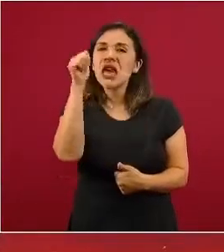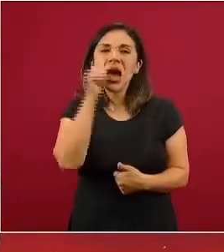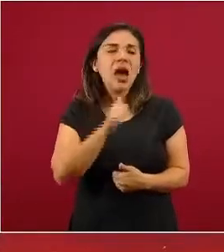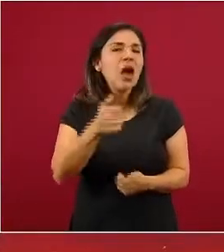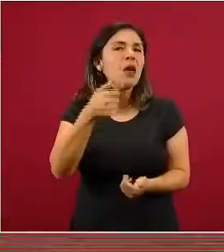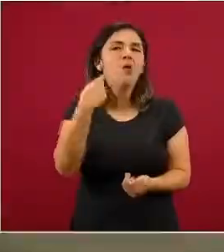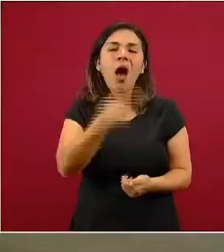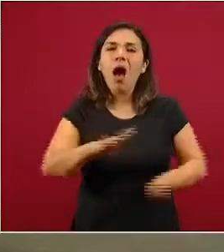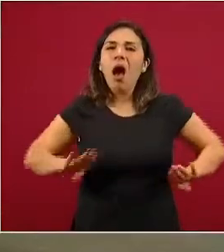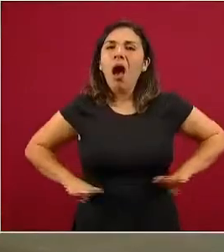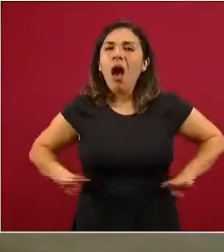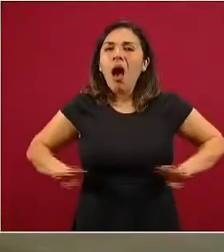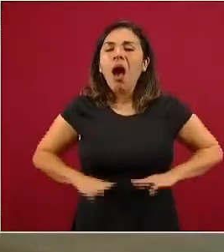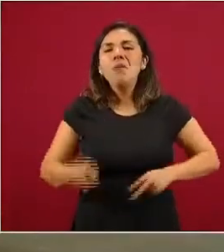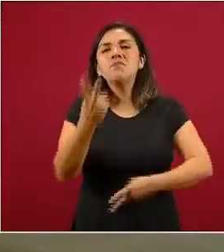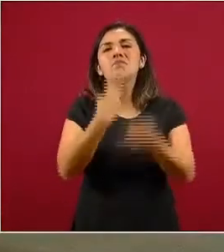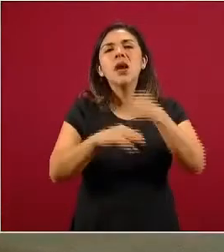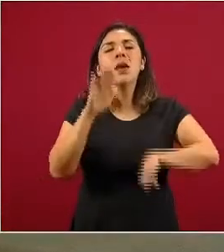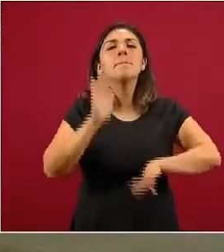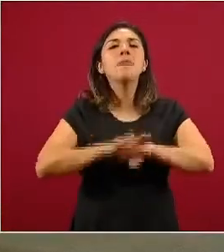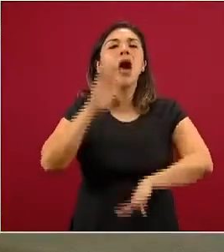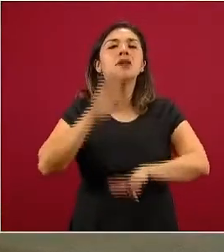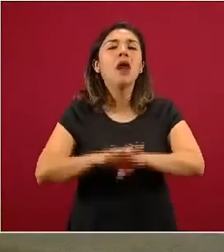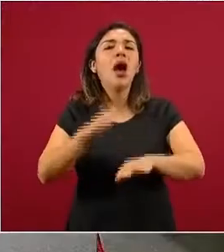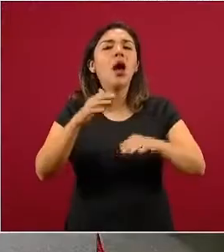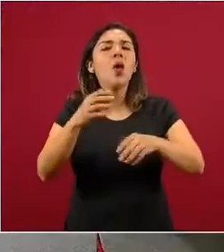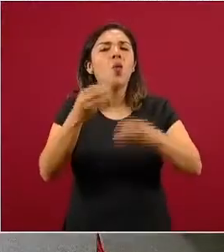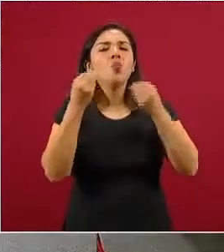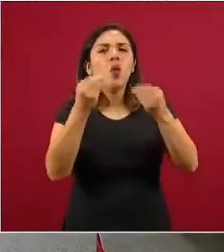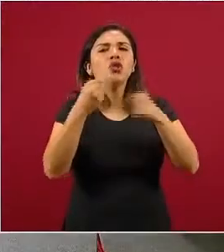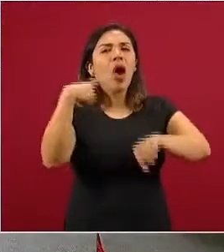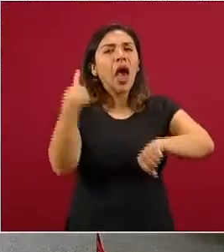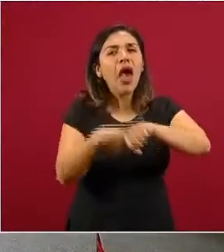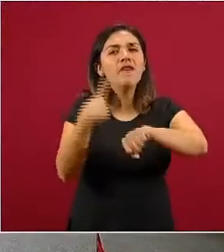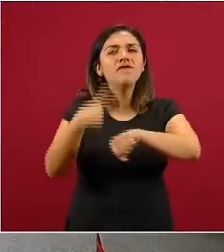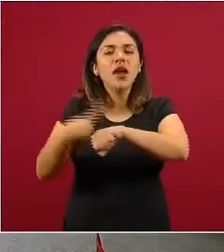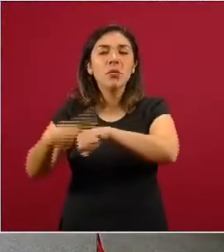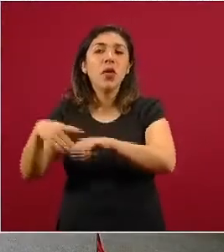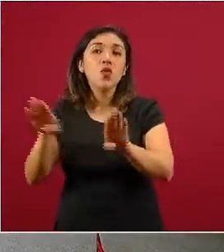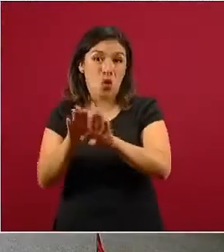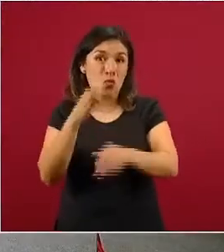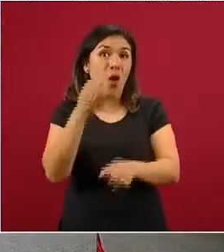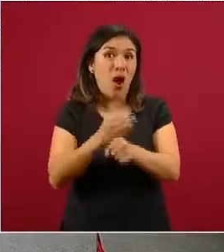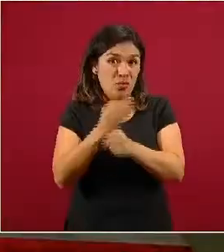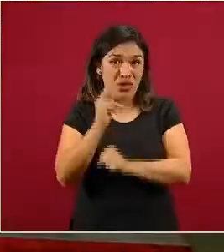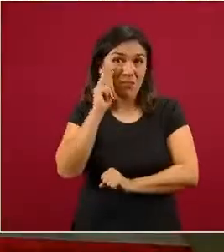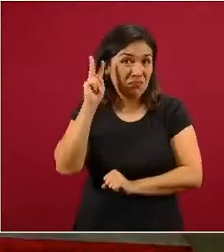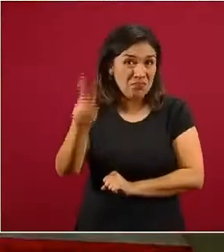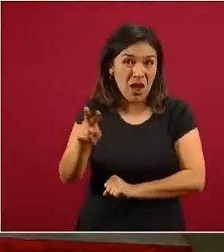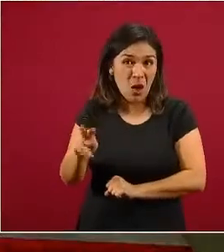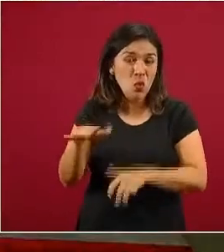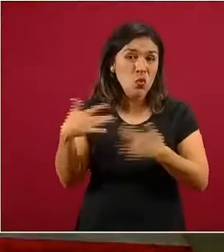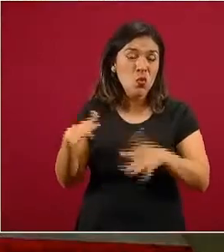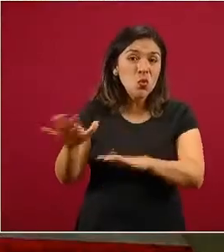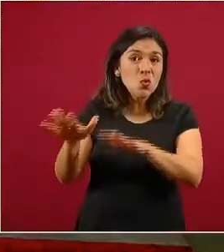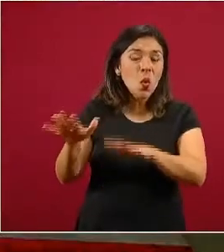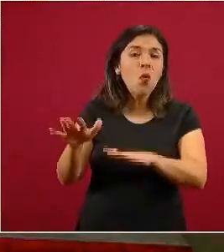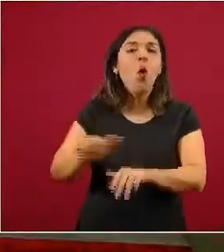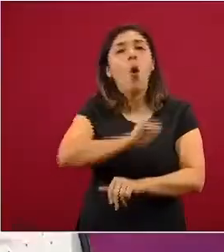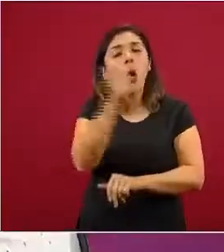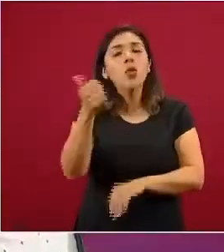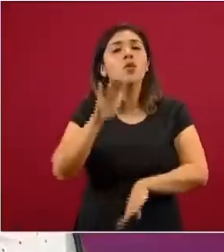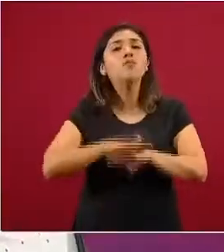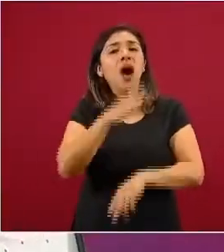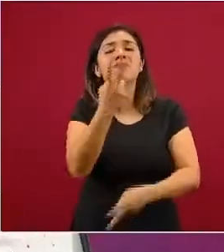Muchas gracias al doctor Ruy López Ridaura por esta actualización. Recordemos que es la segunda vez que